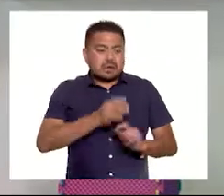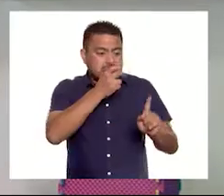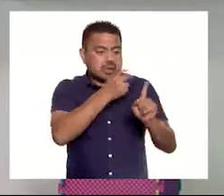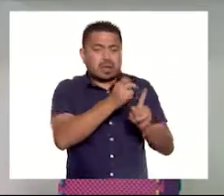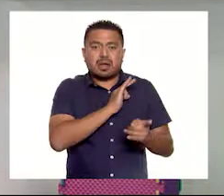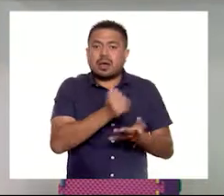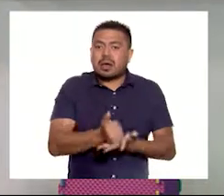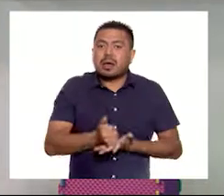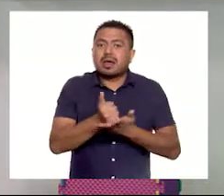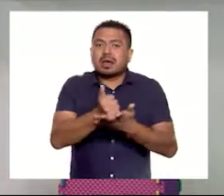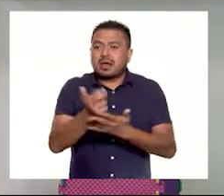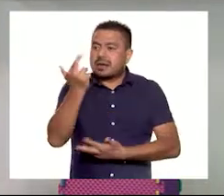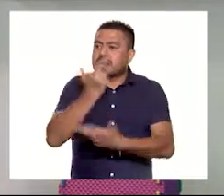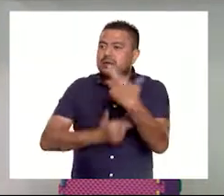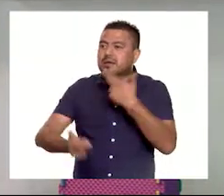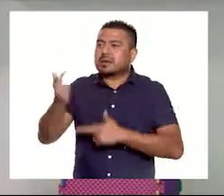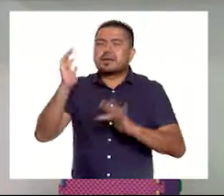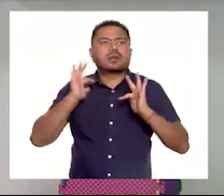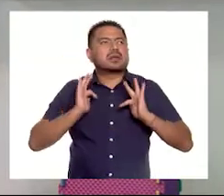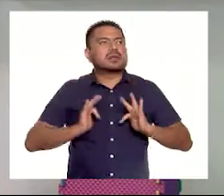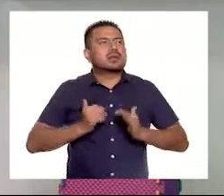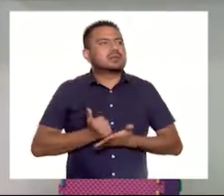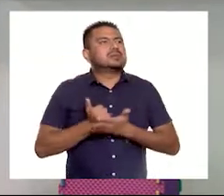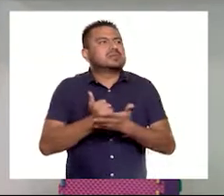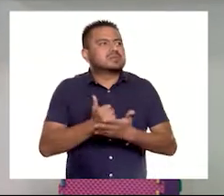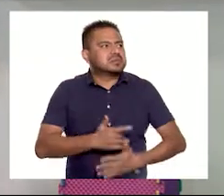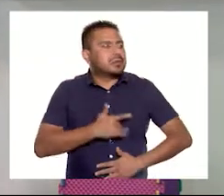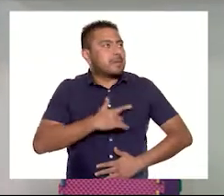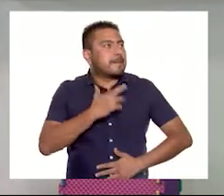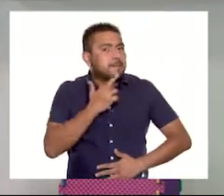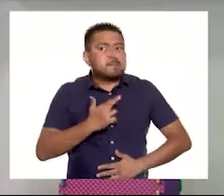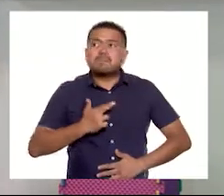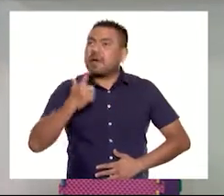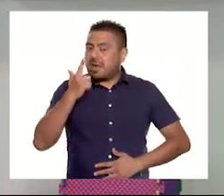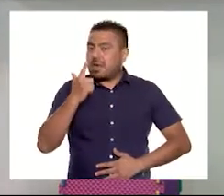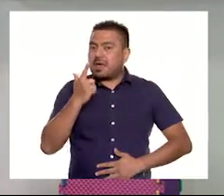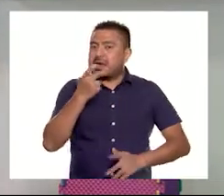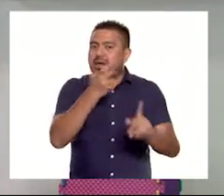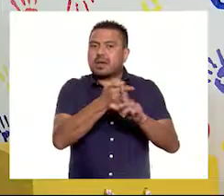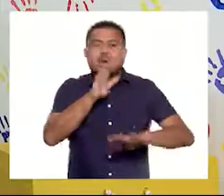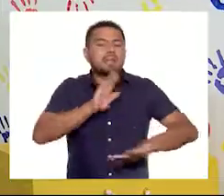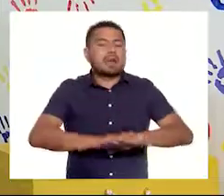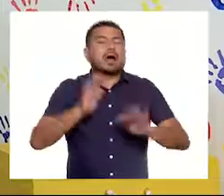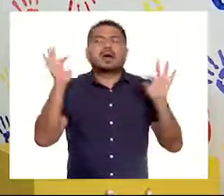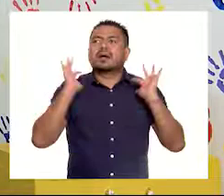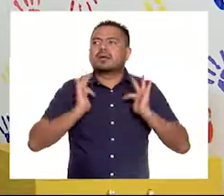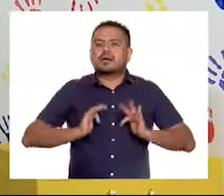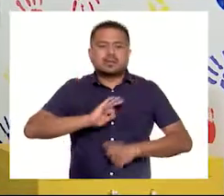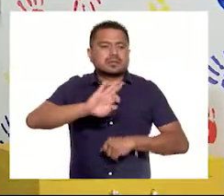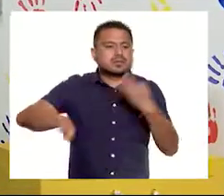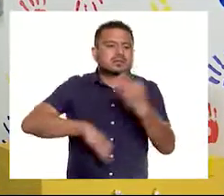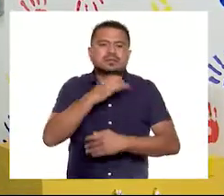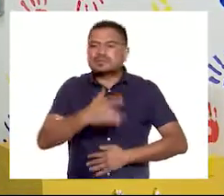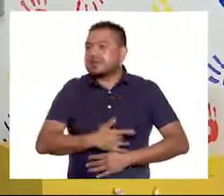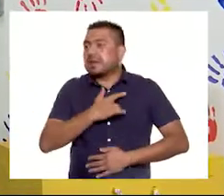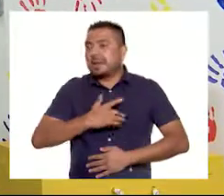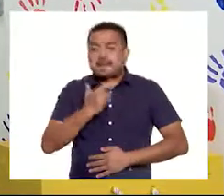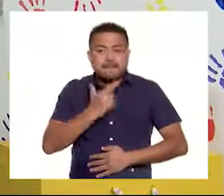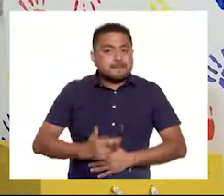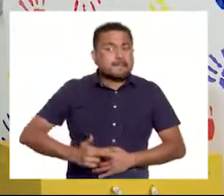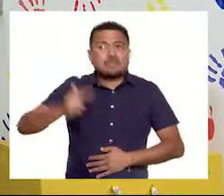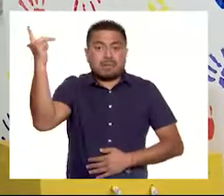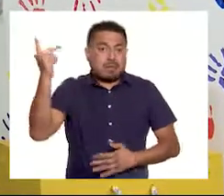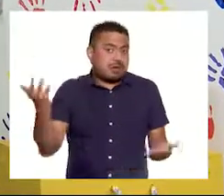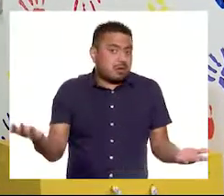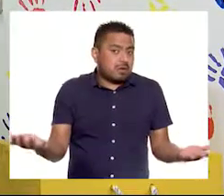eso te ayuda a volver a la calma y te ayuda a sentirte bien. Por supuesto, y así ya más tranquilos, nos sentimos mucho mejor,